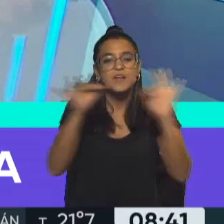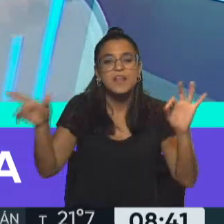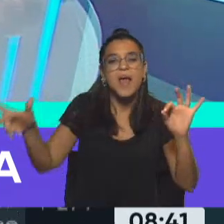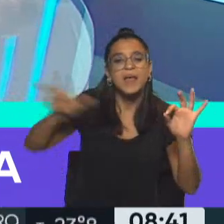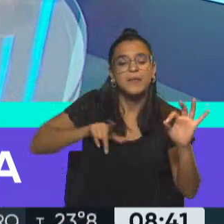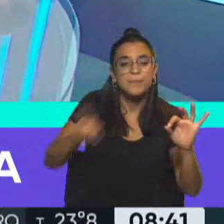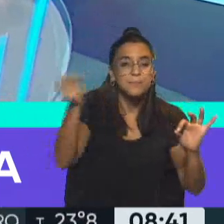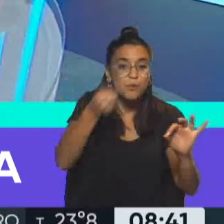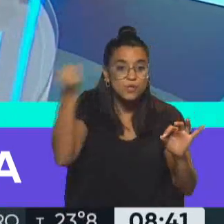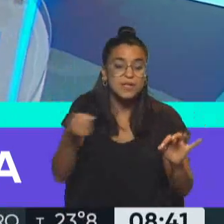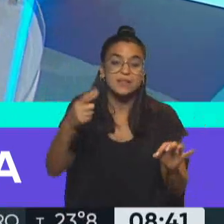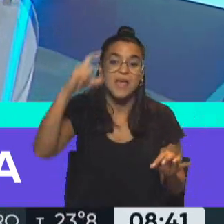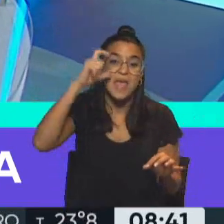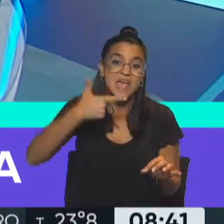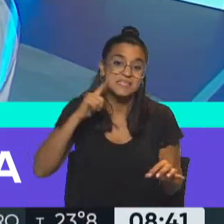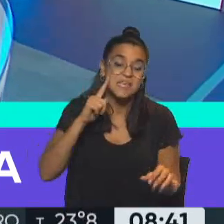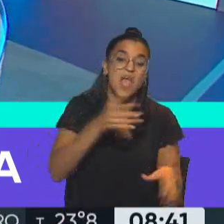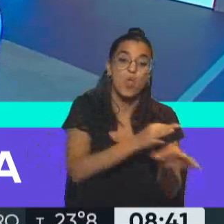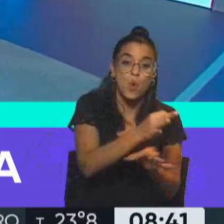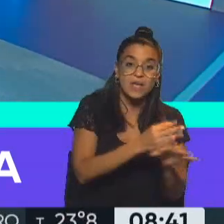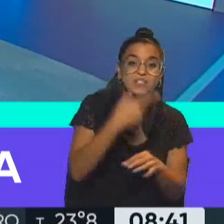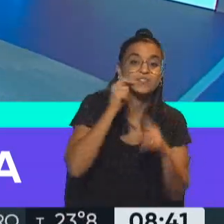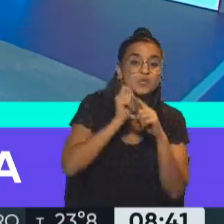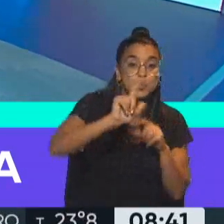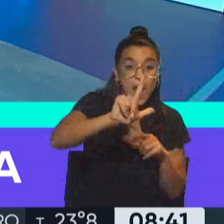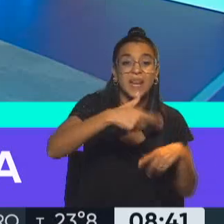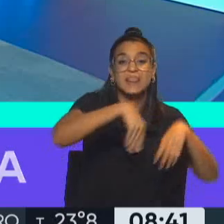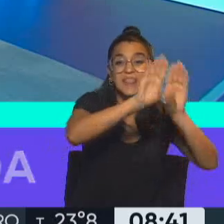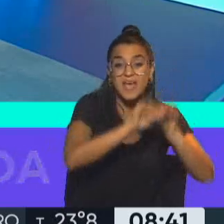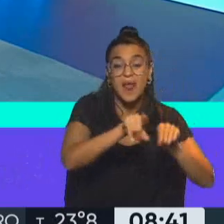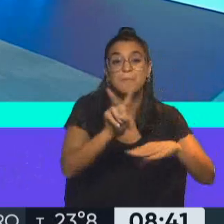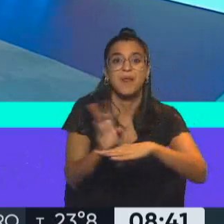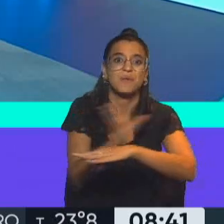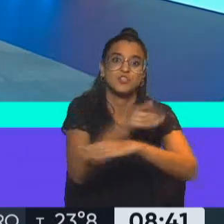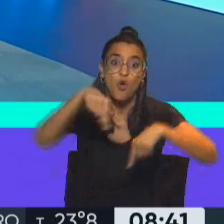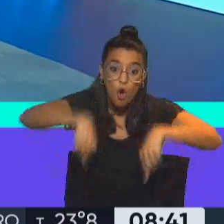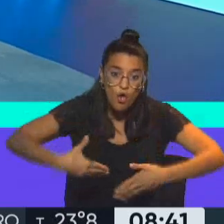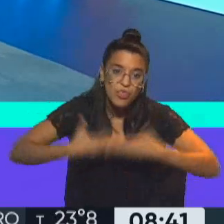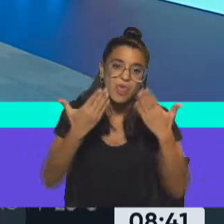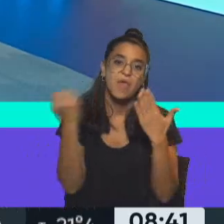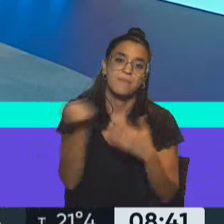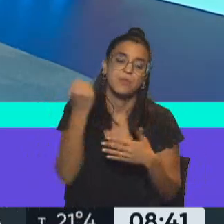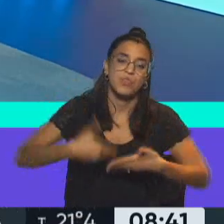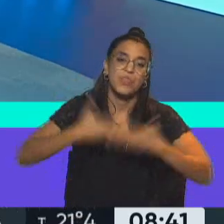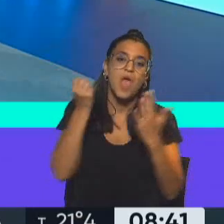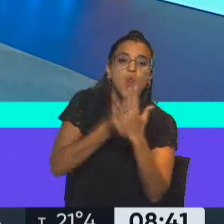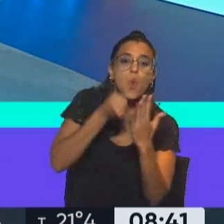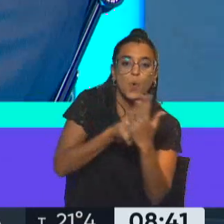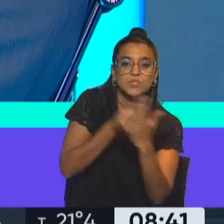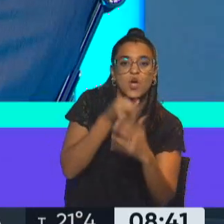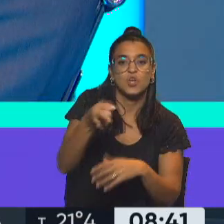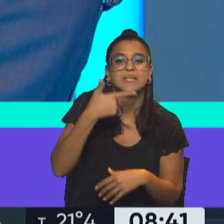dijiste no la importancia de la xxi la educación sexual integral la pregunta que implica la prevención un día como hoy día con día en lucha contra el sida